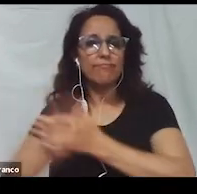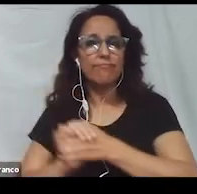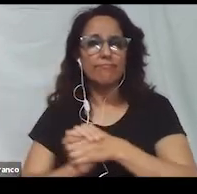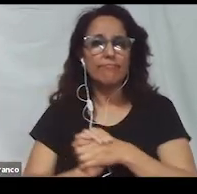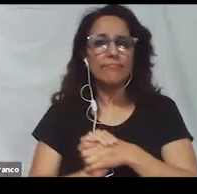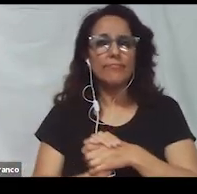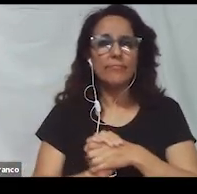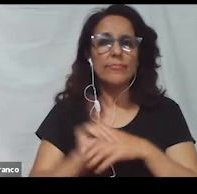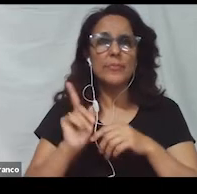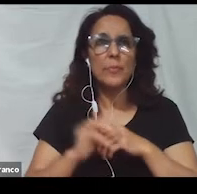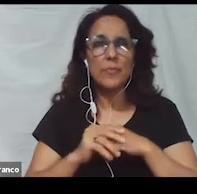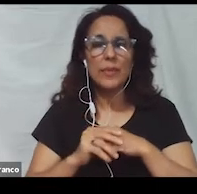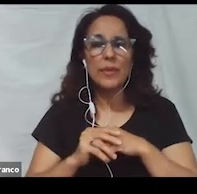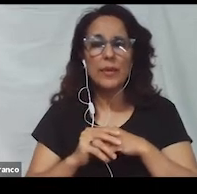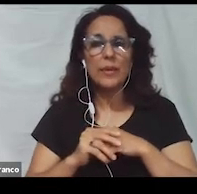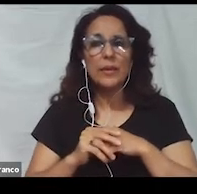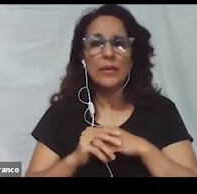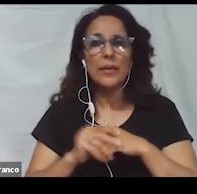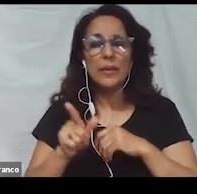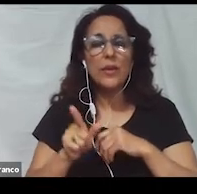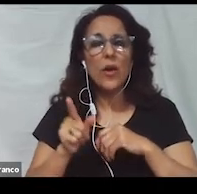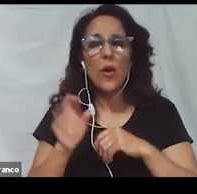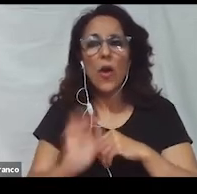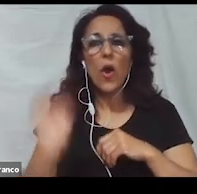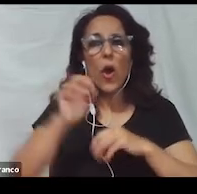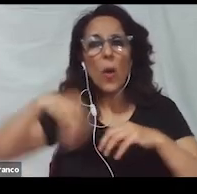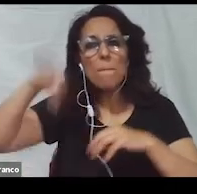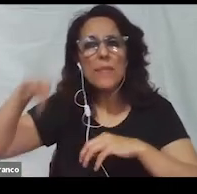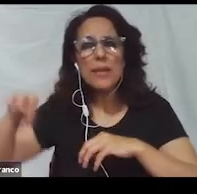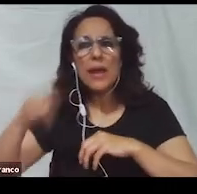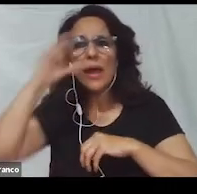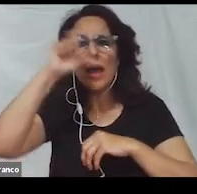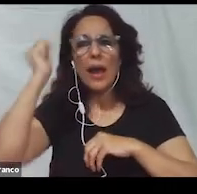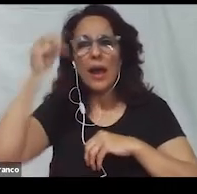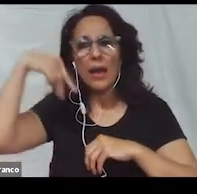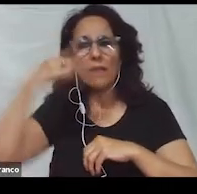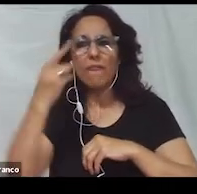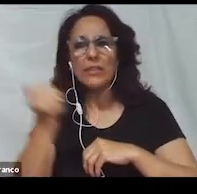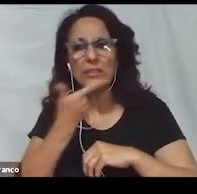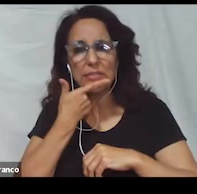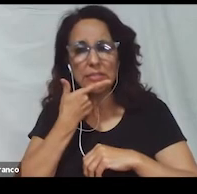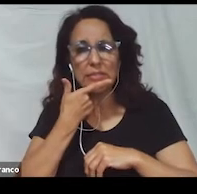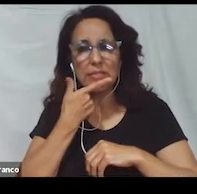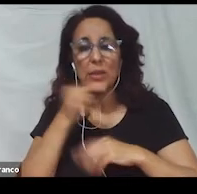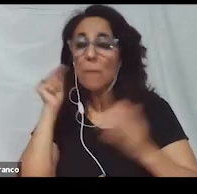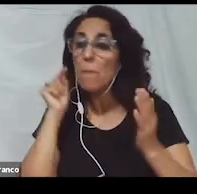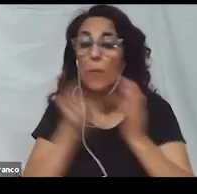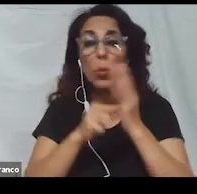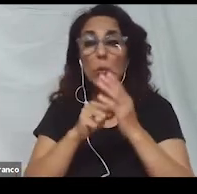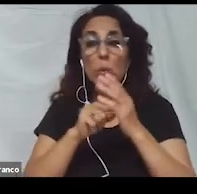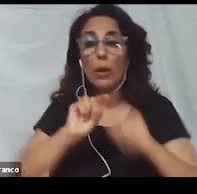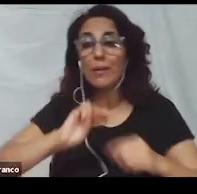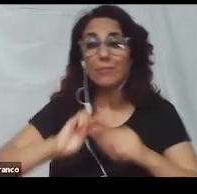ejemplo del carro hace un momento, eso se llama renderizado directo, como les mencioné, o pintar en el canvas. Tiene muchas formas de decirle, pero el punto es